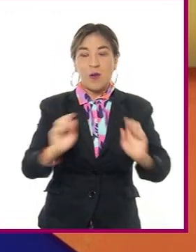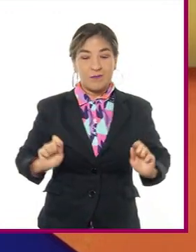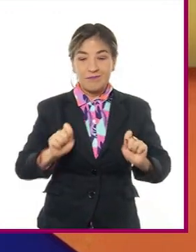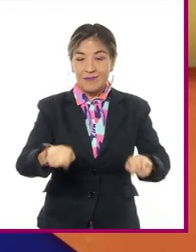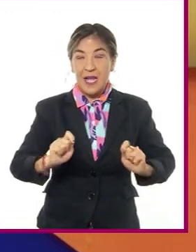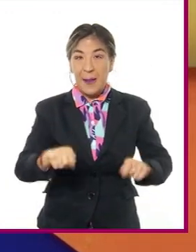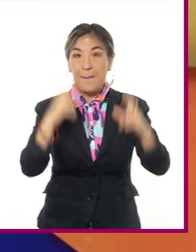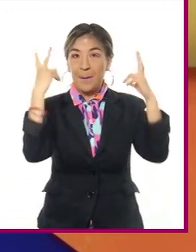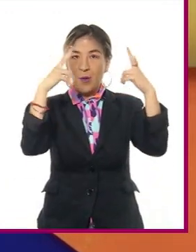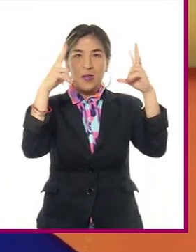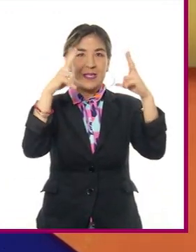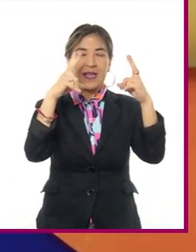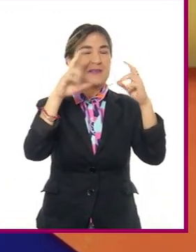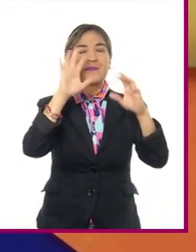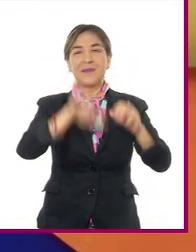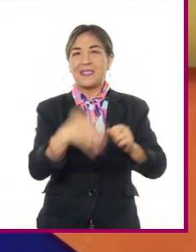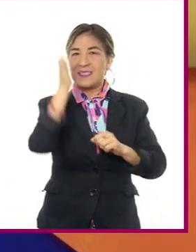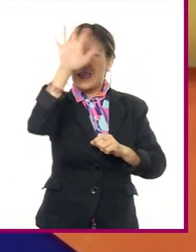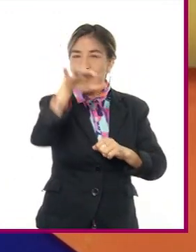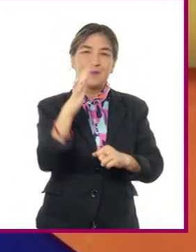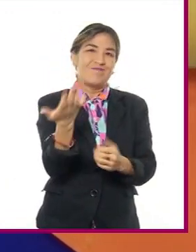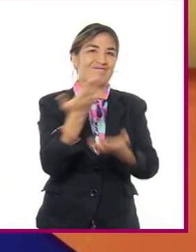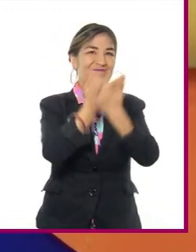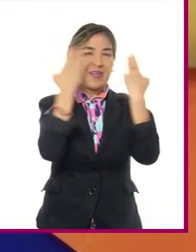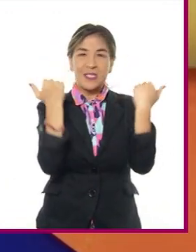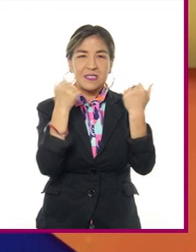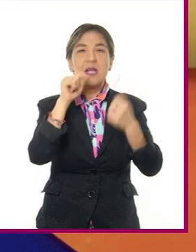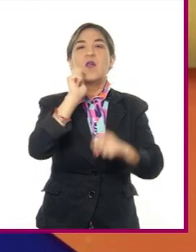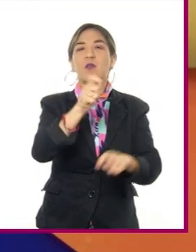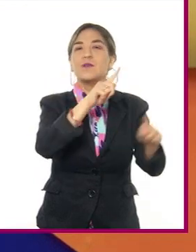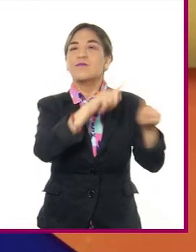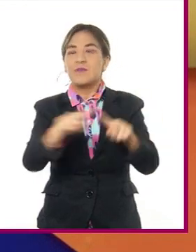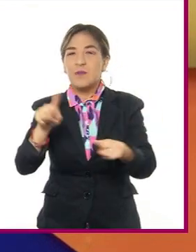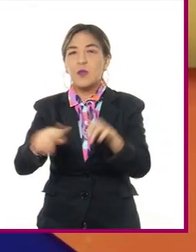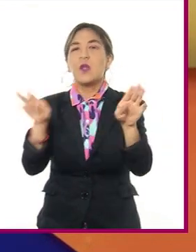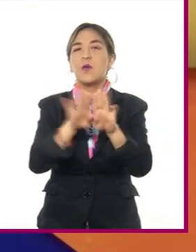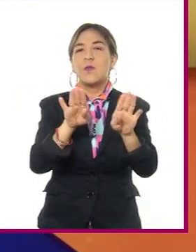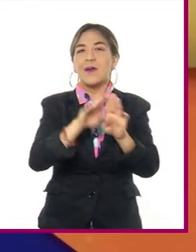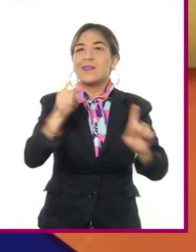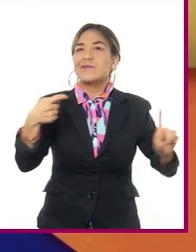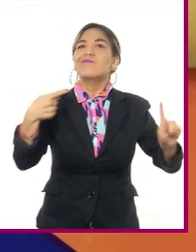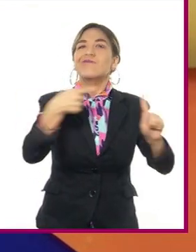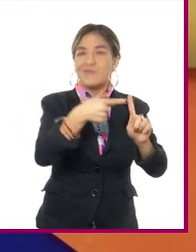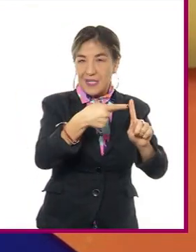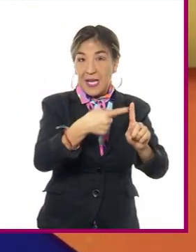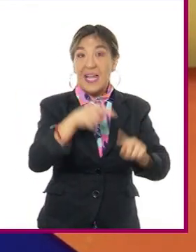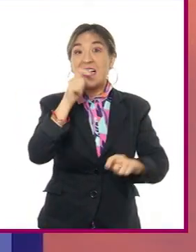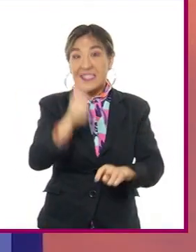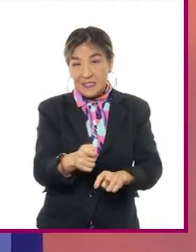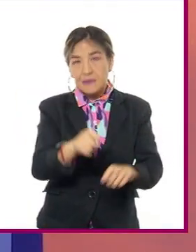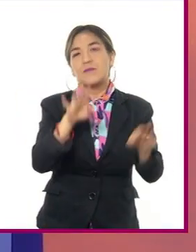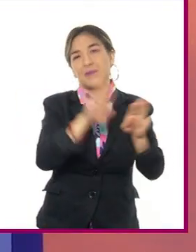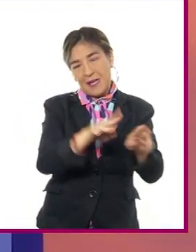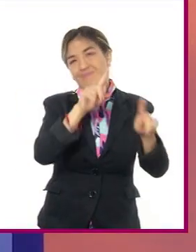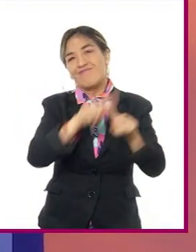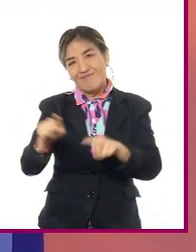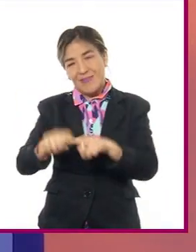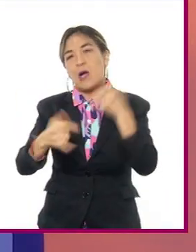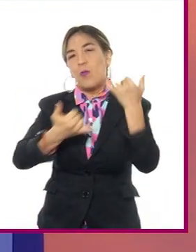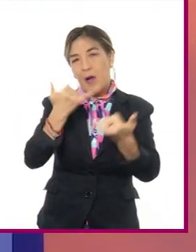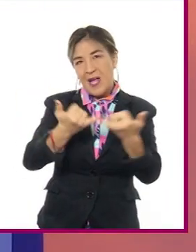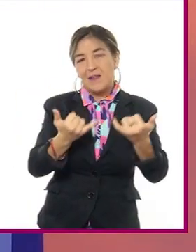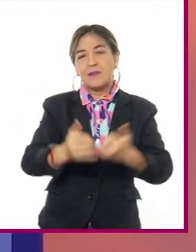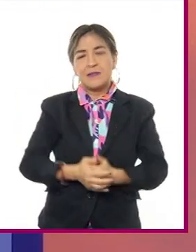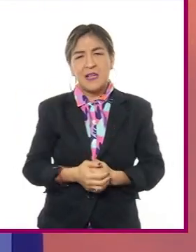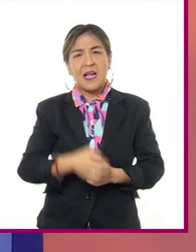específica. Cada actividad deportiva tiene sus propios parámetros con los que se desarrolla el juego. ¿Eso